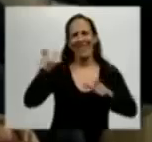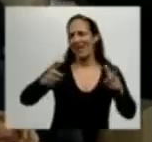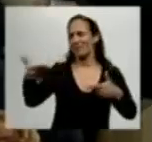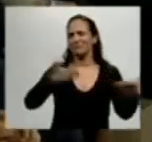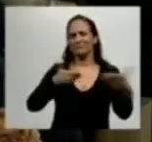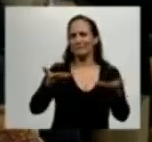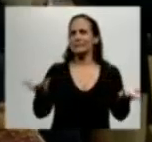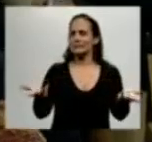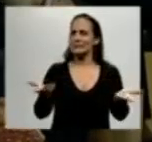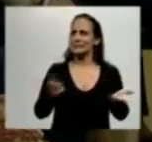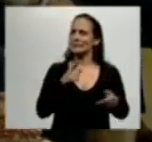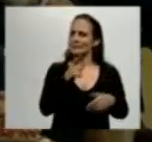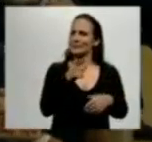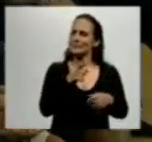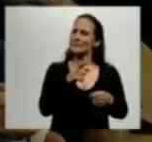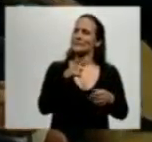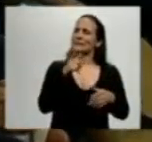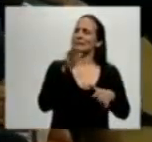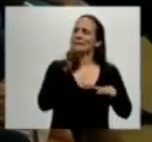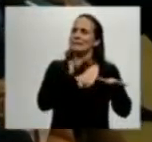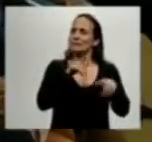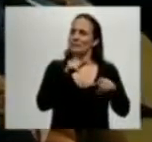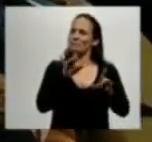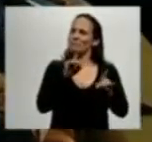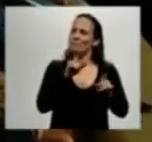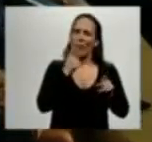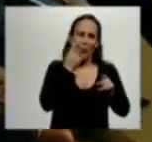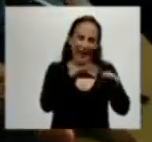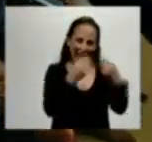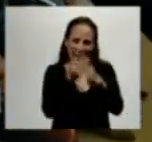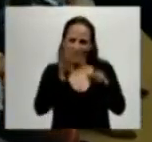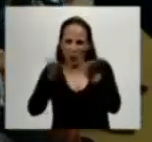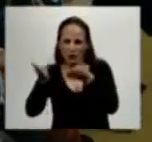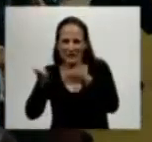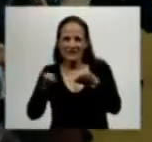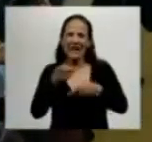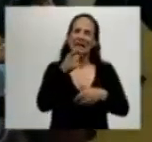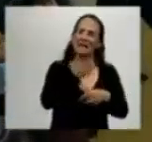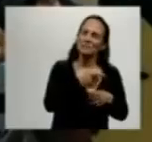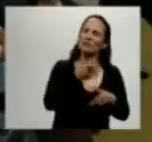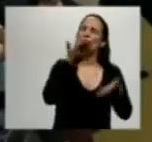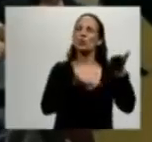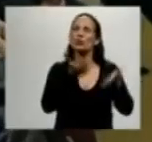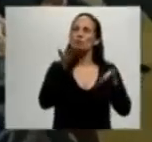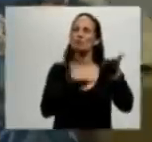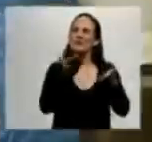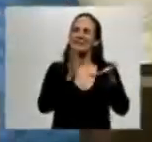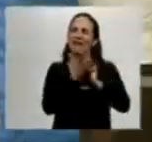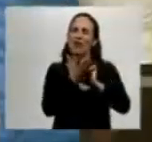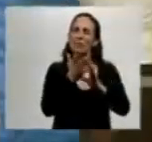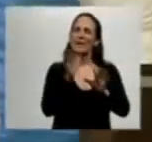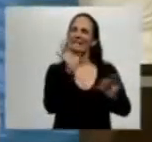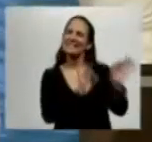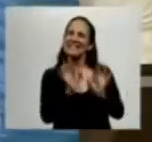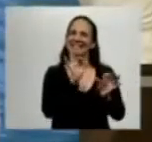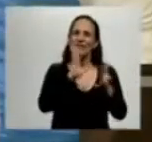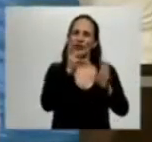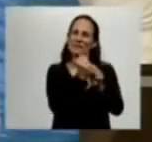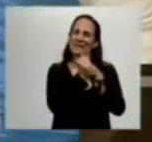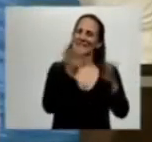de justicia muestra deficiencias serias en términos de resultados y planificación estratégica de su gestión. Se